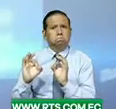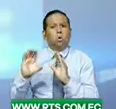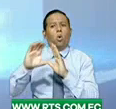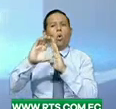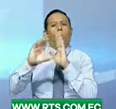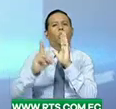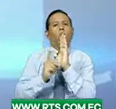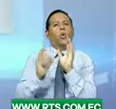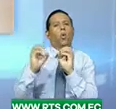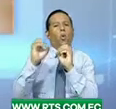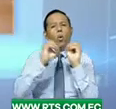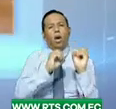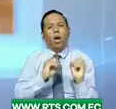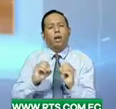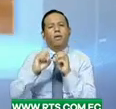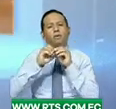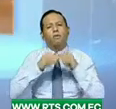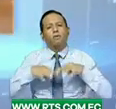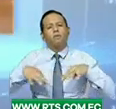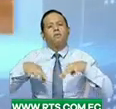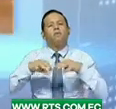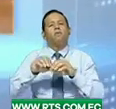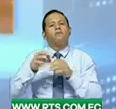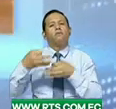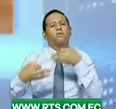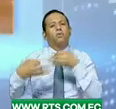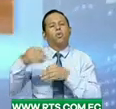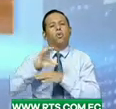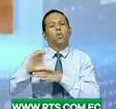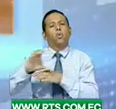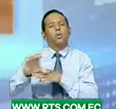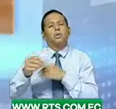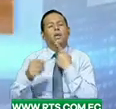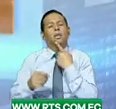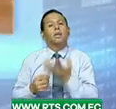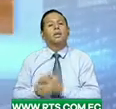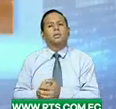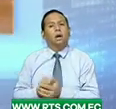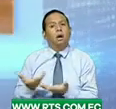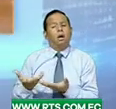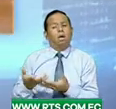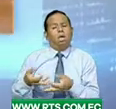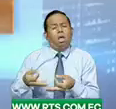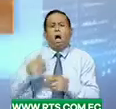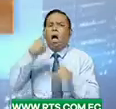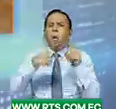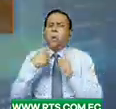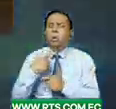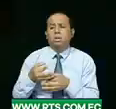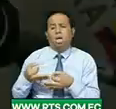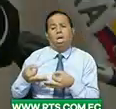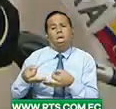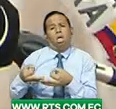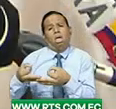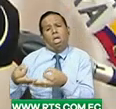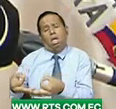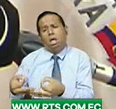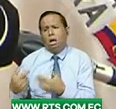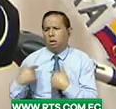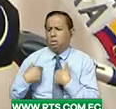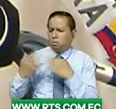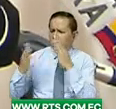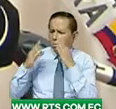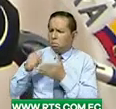Judicial establece faltas leves, graves y gravísimas. Porque no se mueve mi juicio, porque no se despachan mis cosas, hay una